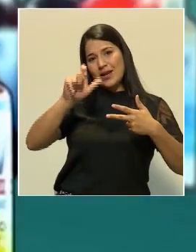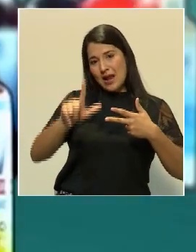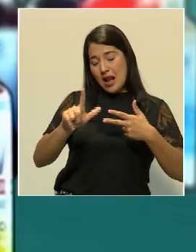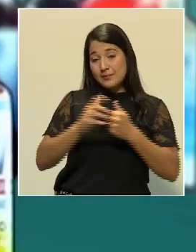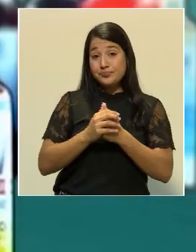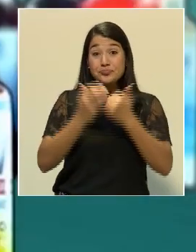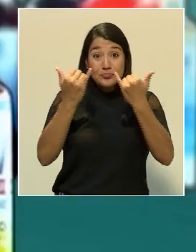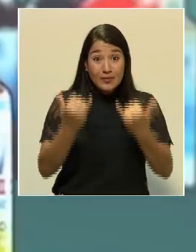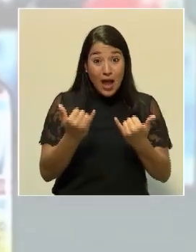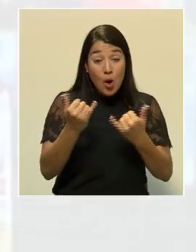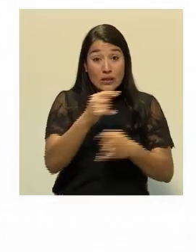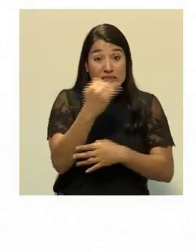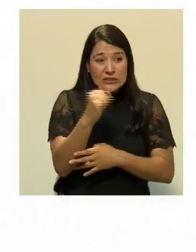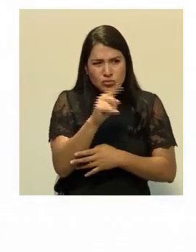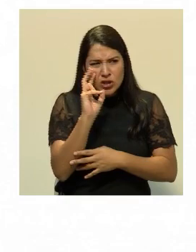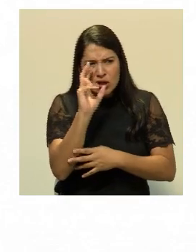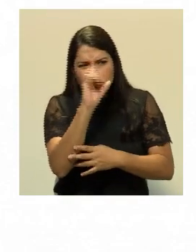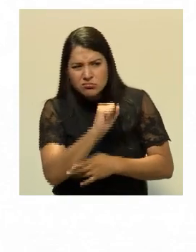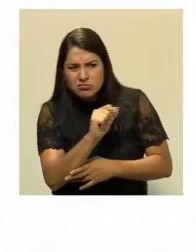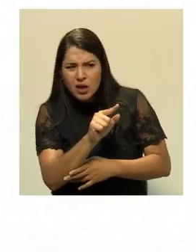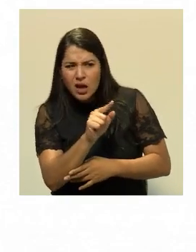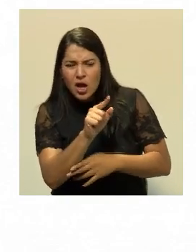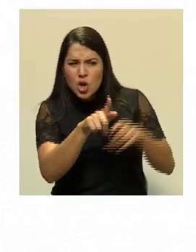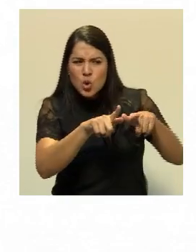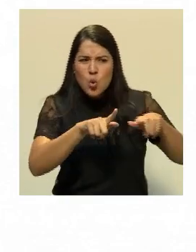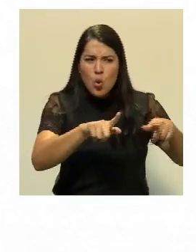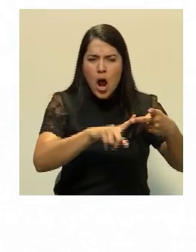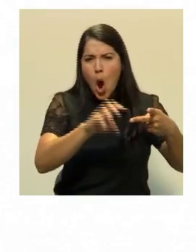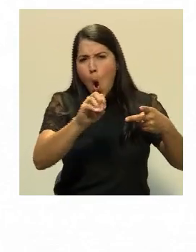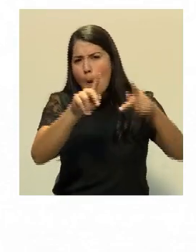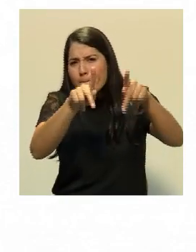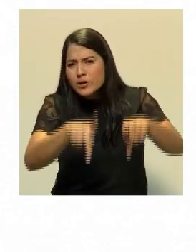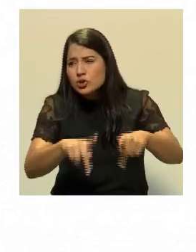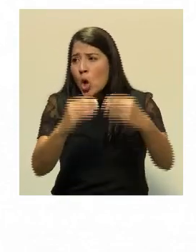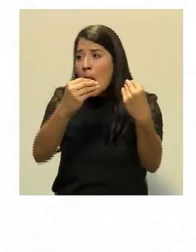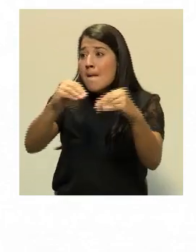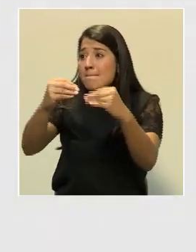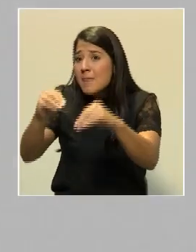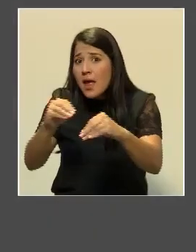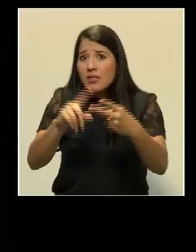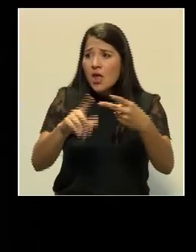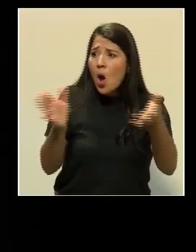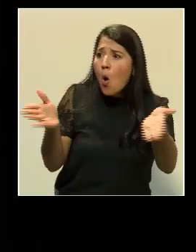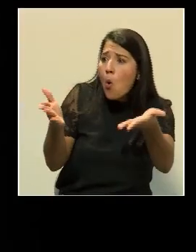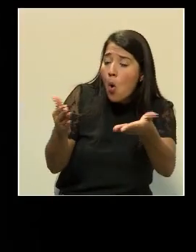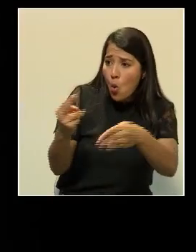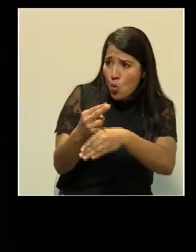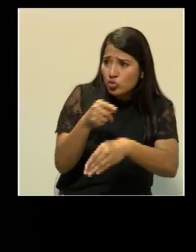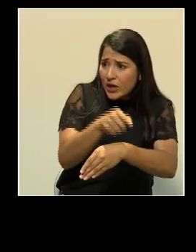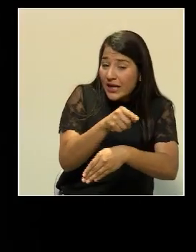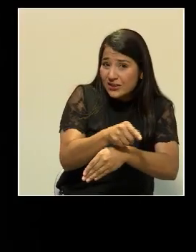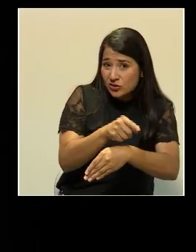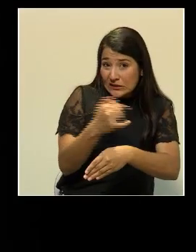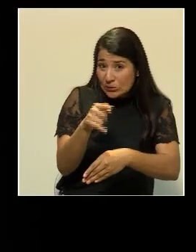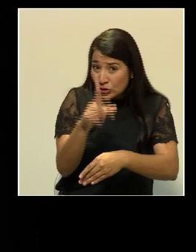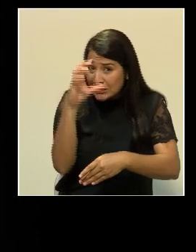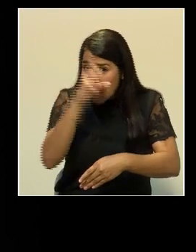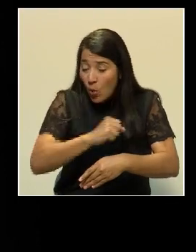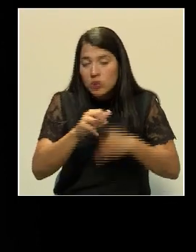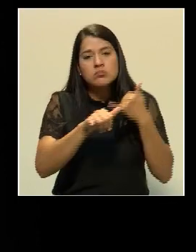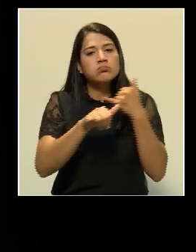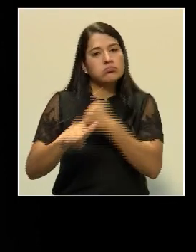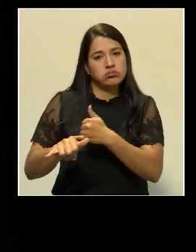el Ministerio de Salud aquellos establecimientos o personas que se sospeche estén comercializando o promoviendo estos productos como medicamento o tratamiento